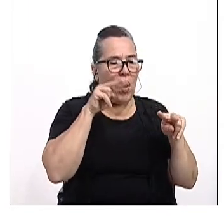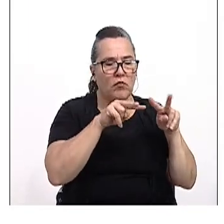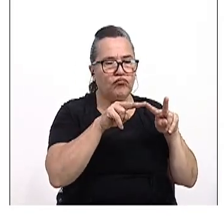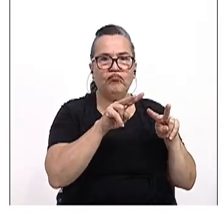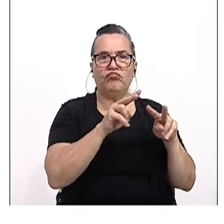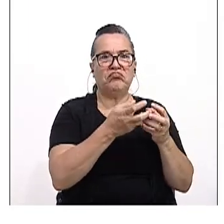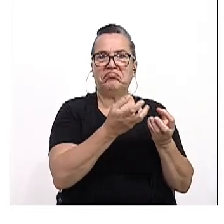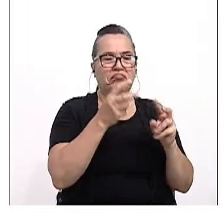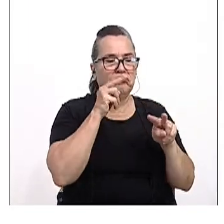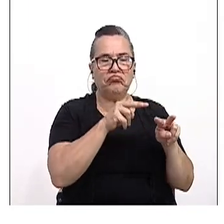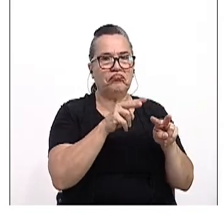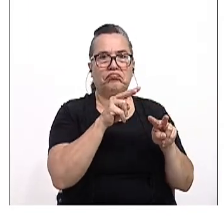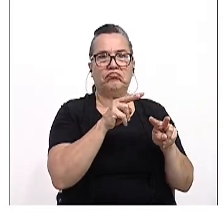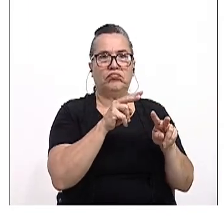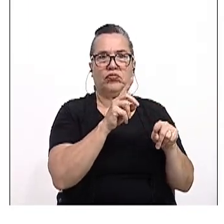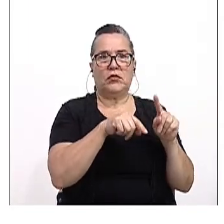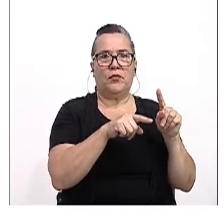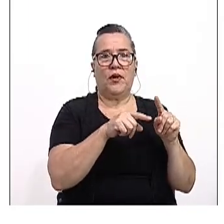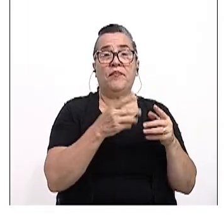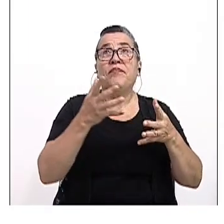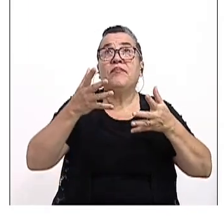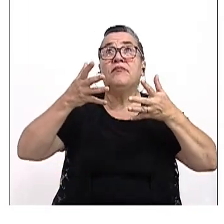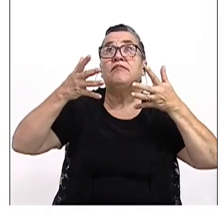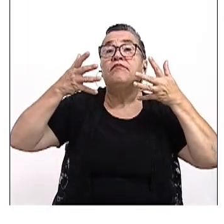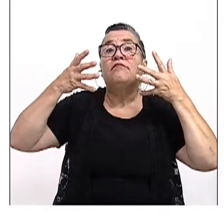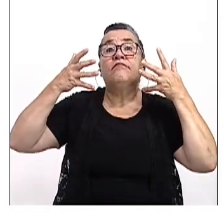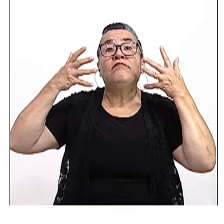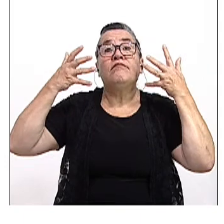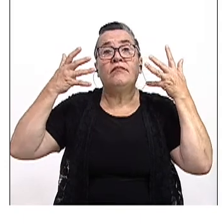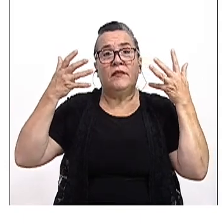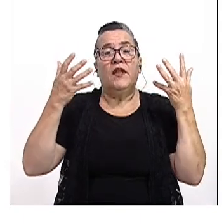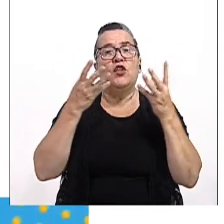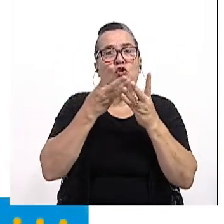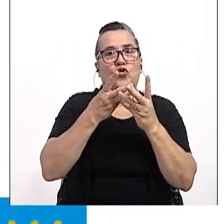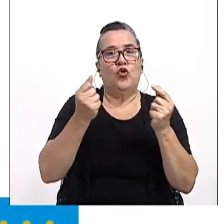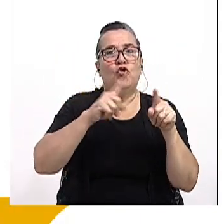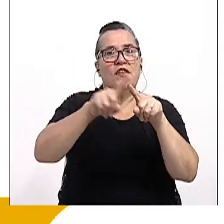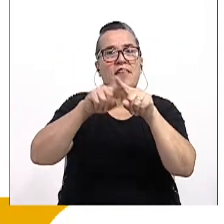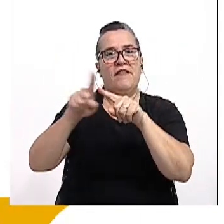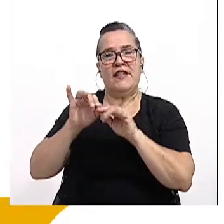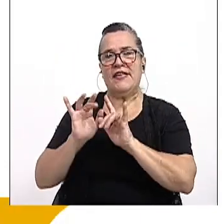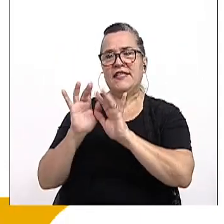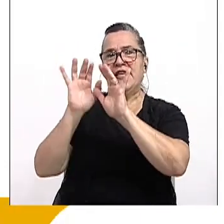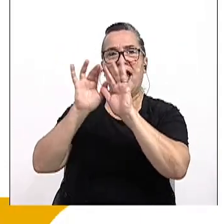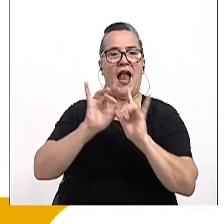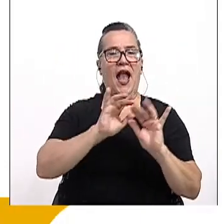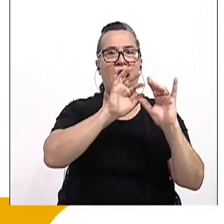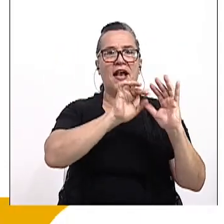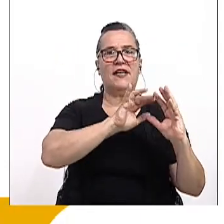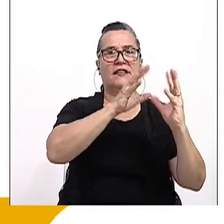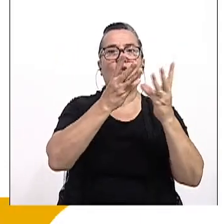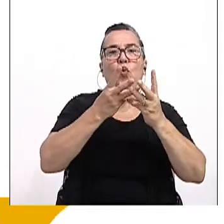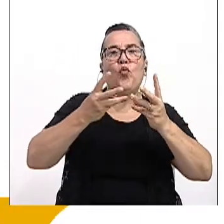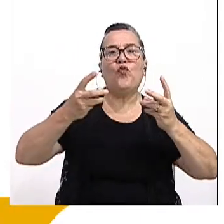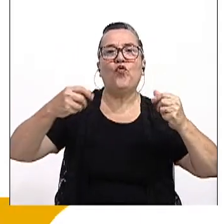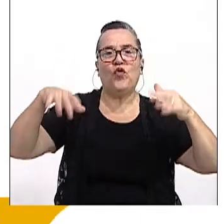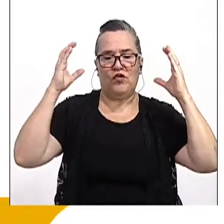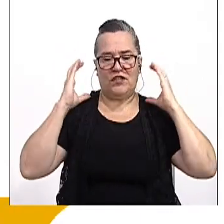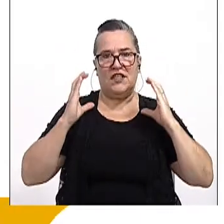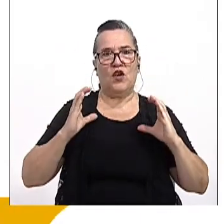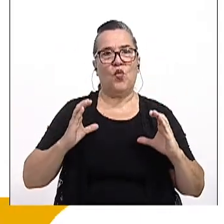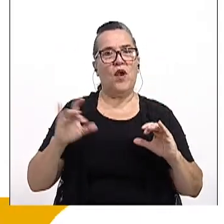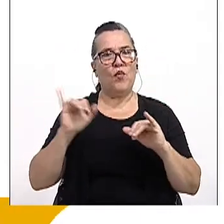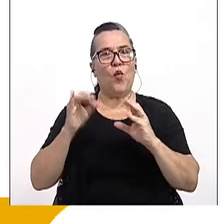componentes. El aire que respiramos es una disolución de varios gases, tal como los fluidos que corren por el cuerpo